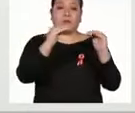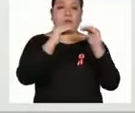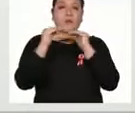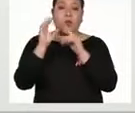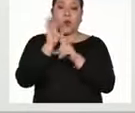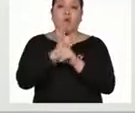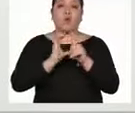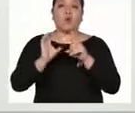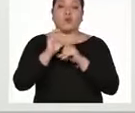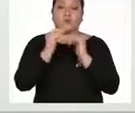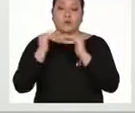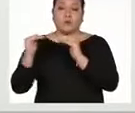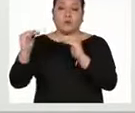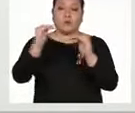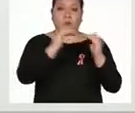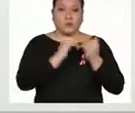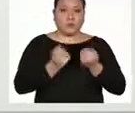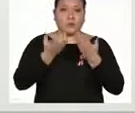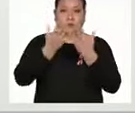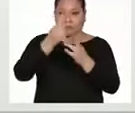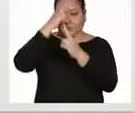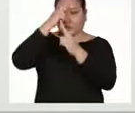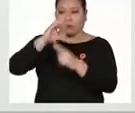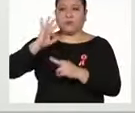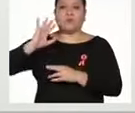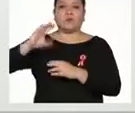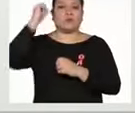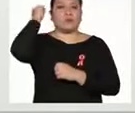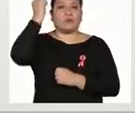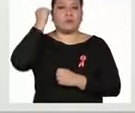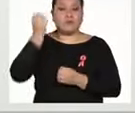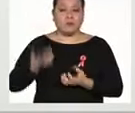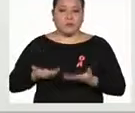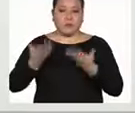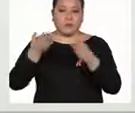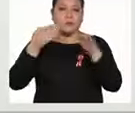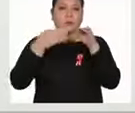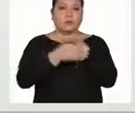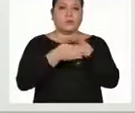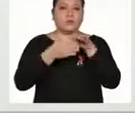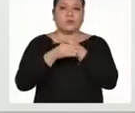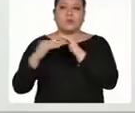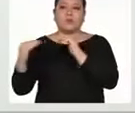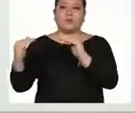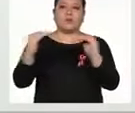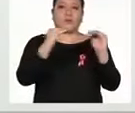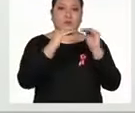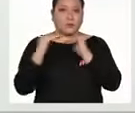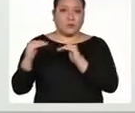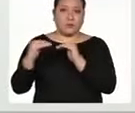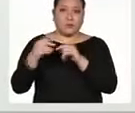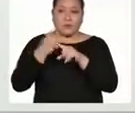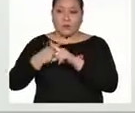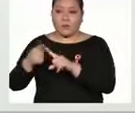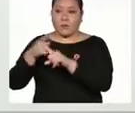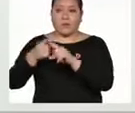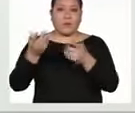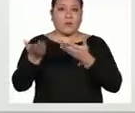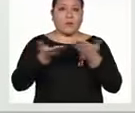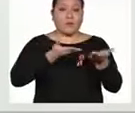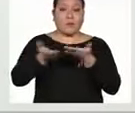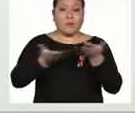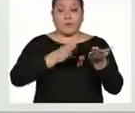culturas, asegurar el respeto a sus derechos, brindar acceso equitativo a diversos servicios para la